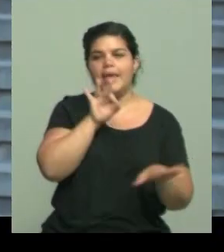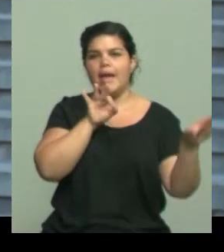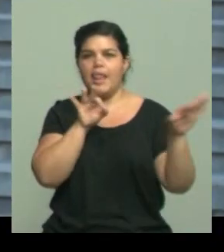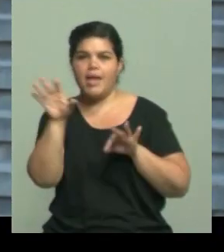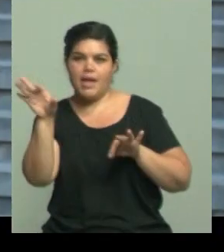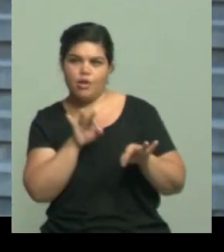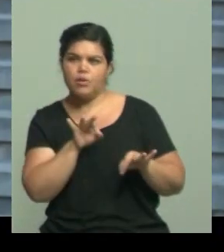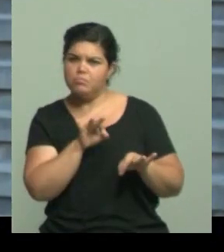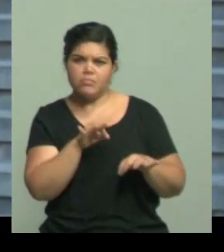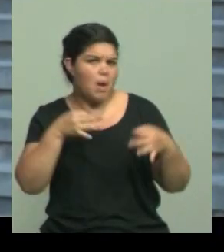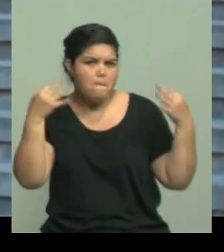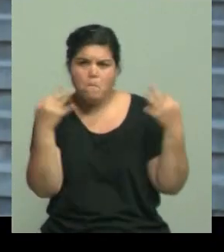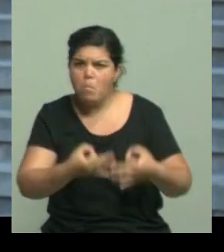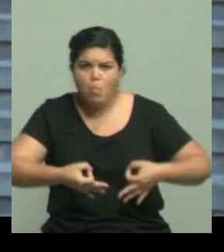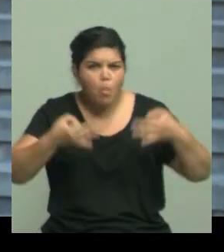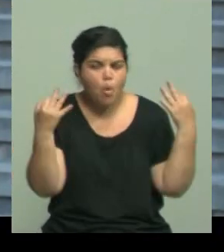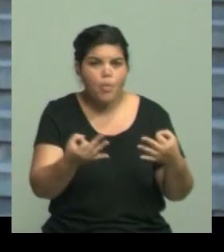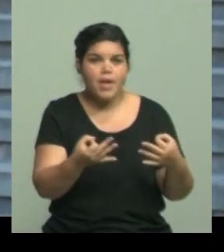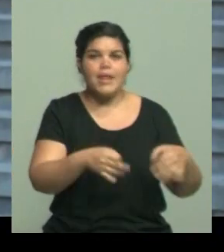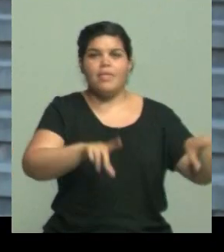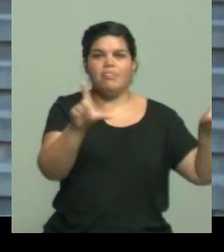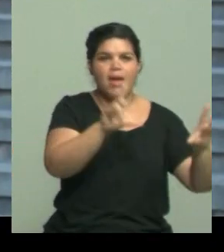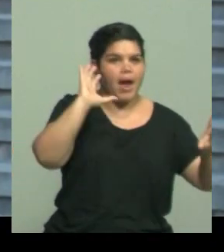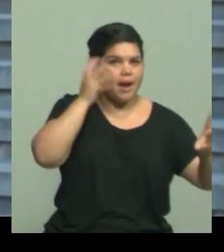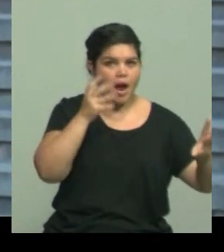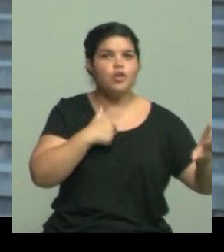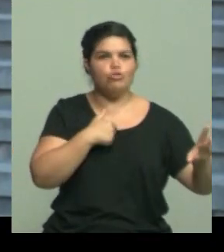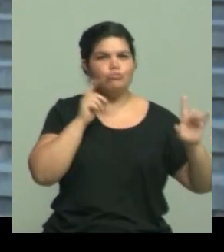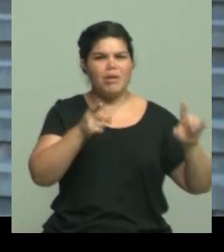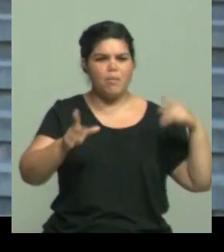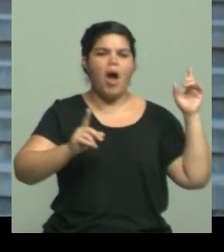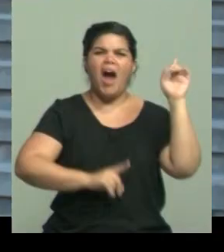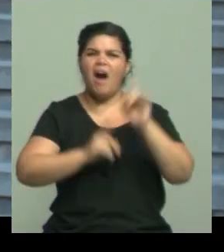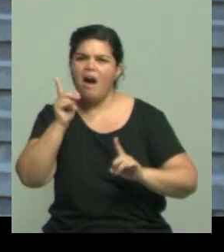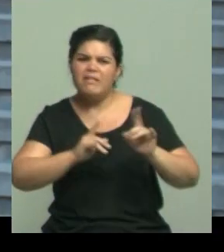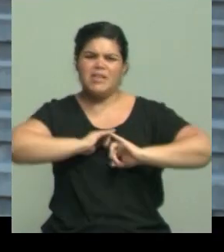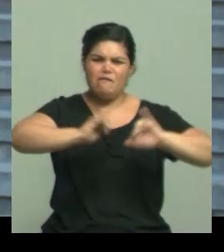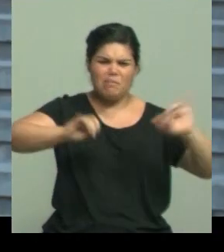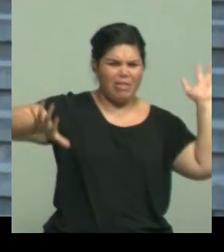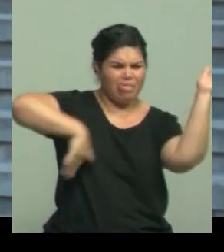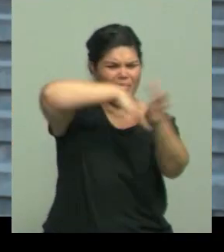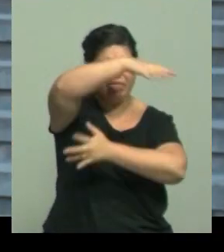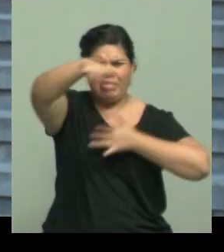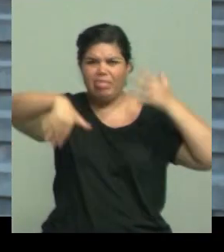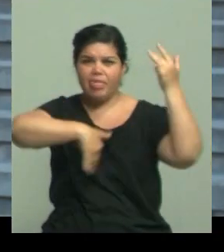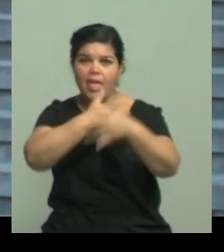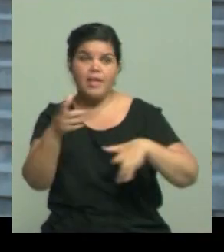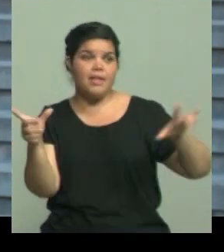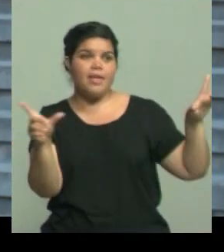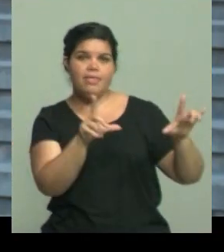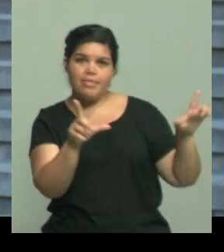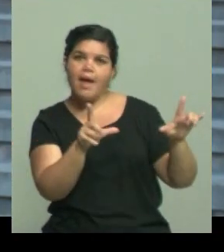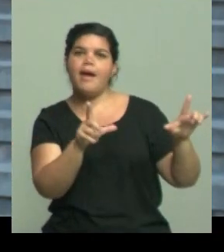¿Por qué digo en definitiva, enhorabuena que existan los medios? Porque los medios te ordenan en ese caos que hay muchas veces, y no solo